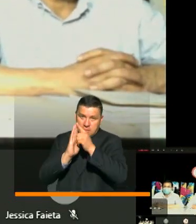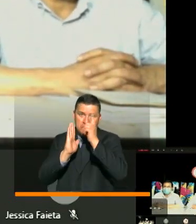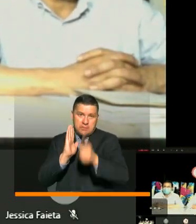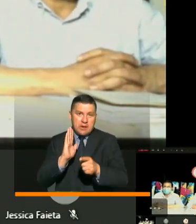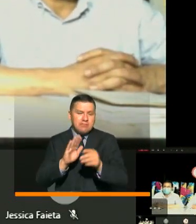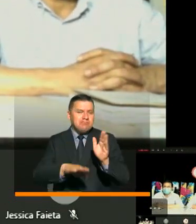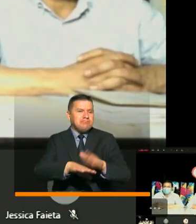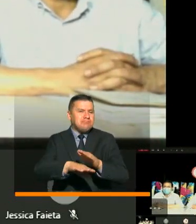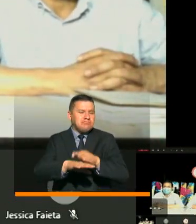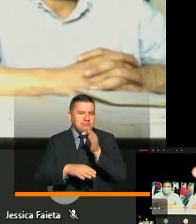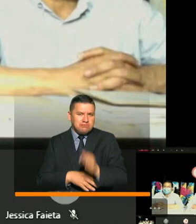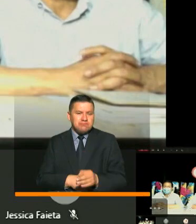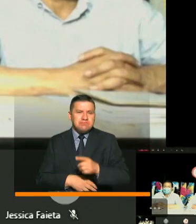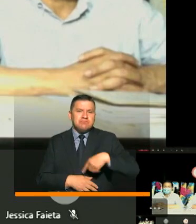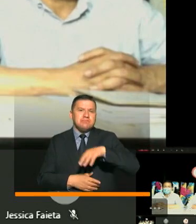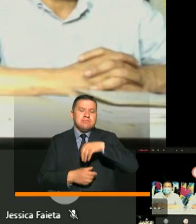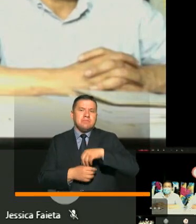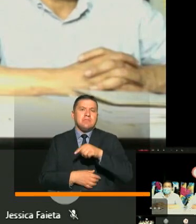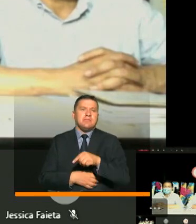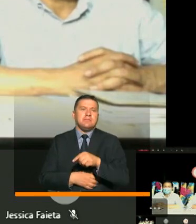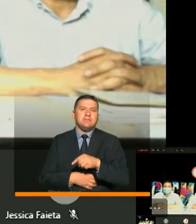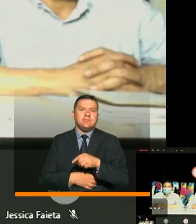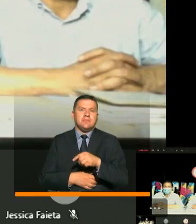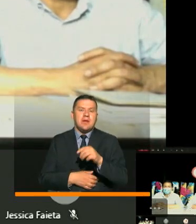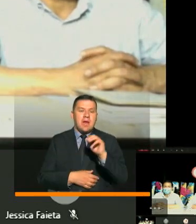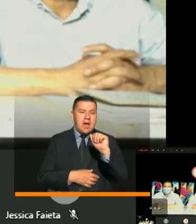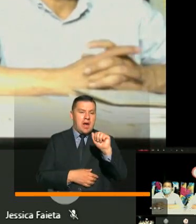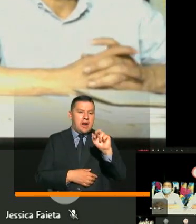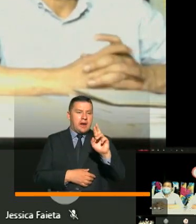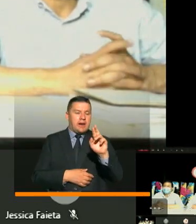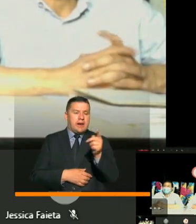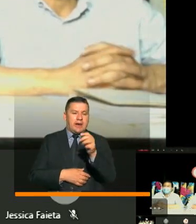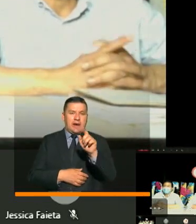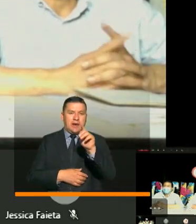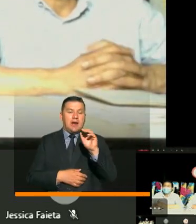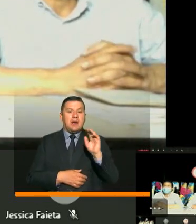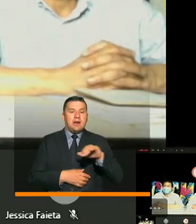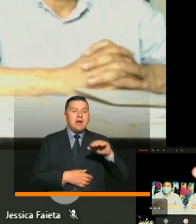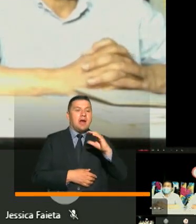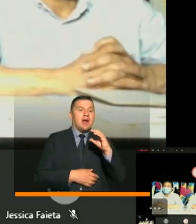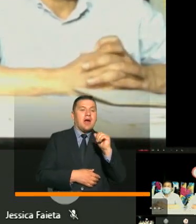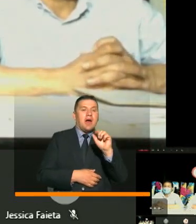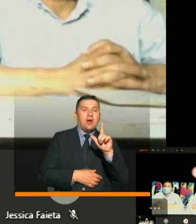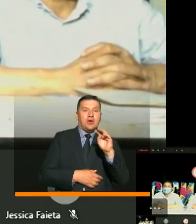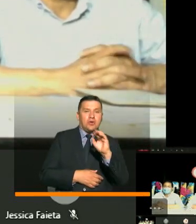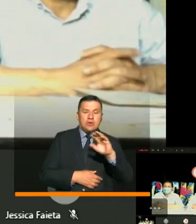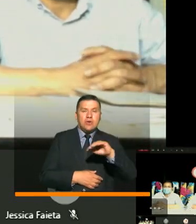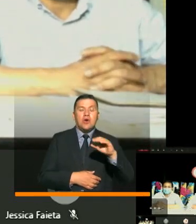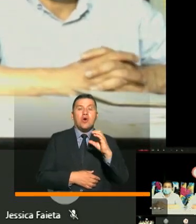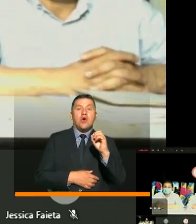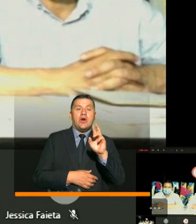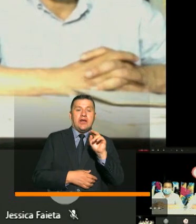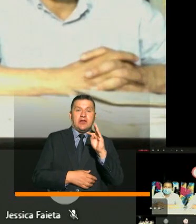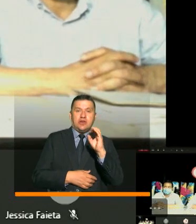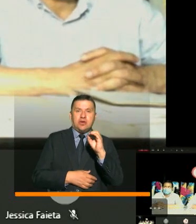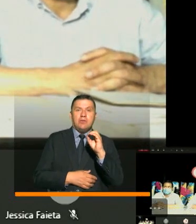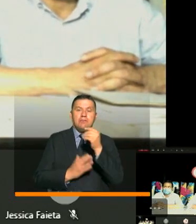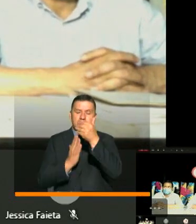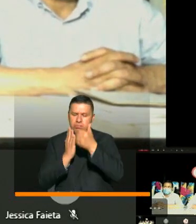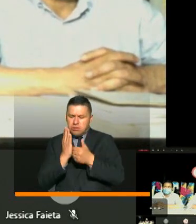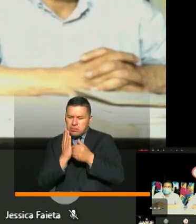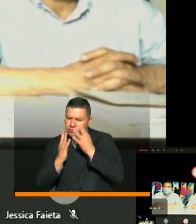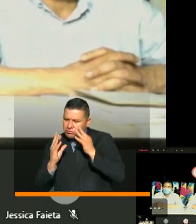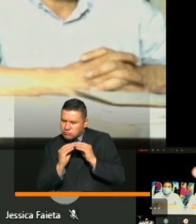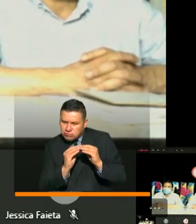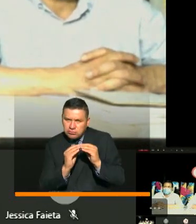podemos reportarle que tanto en Argelia como en Caloto, como aquí en Corinto, estuvimos repasando la agenda de